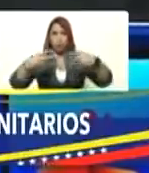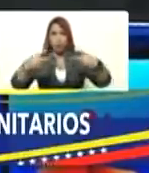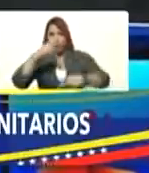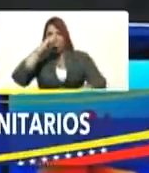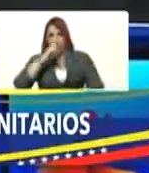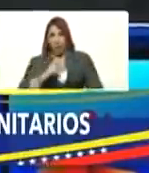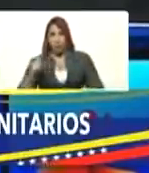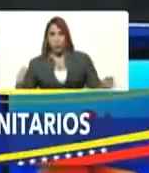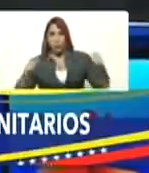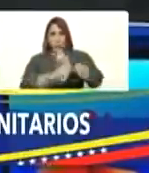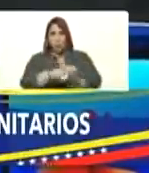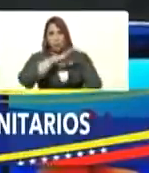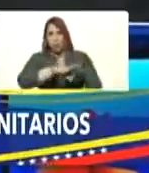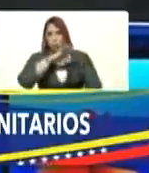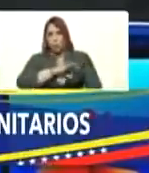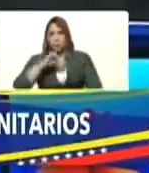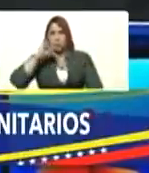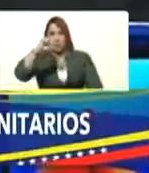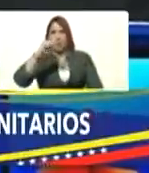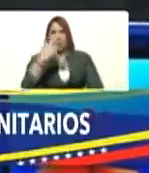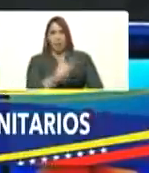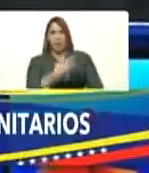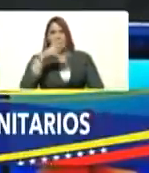de transición al socialismo. Las